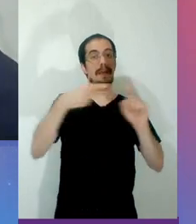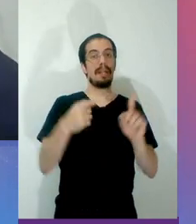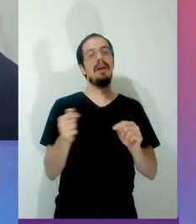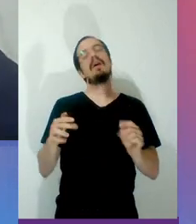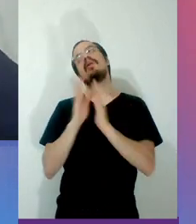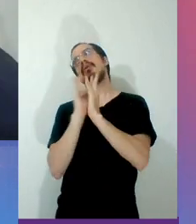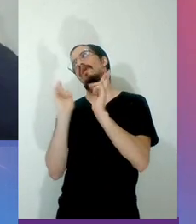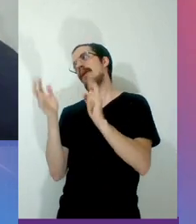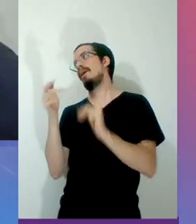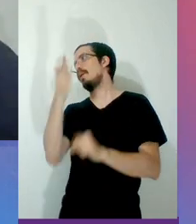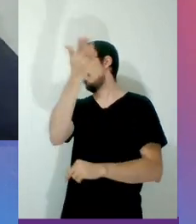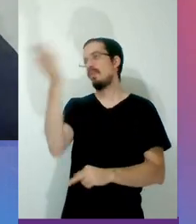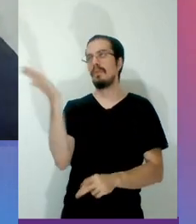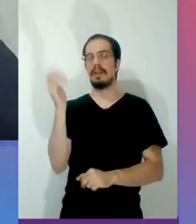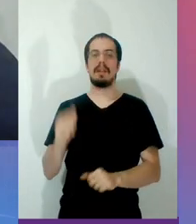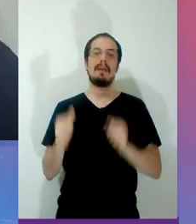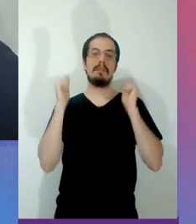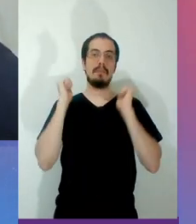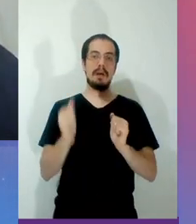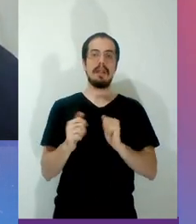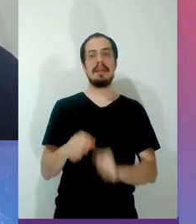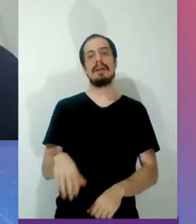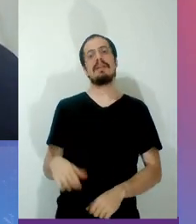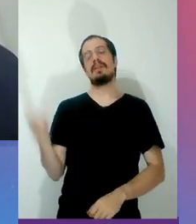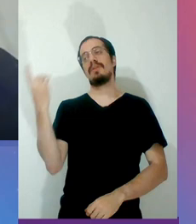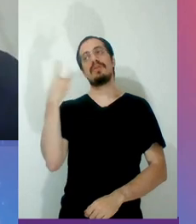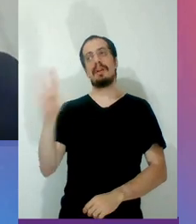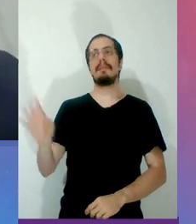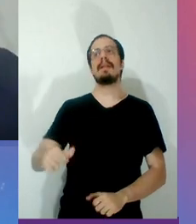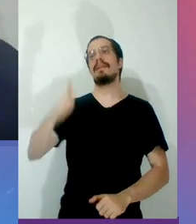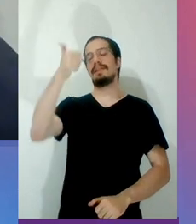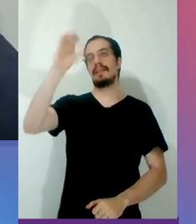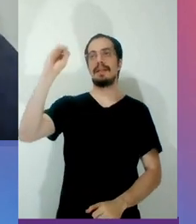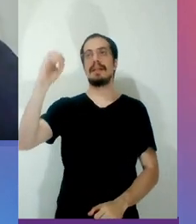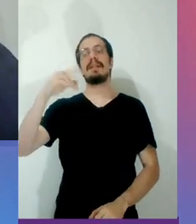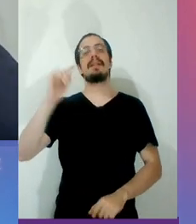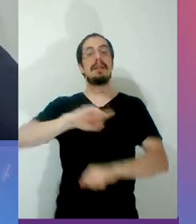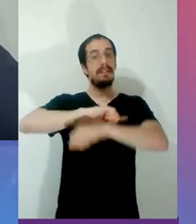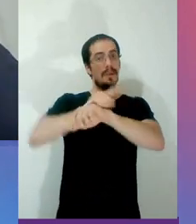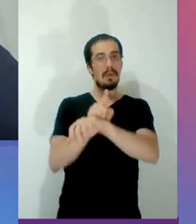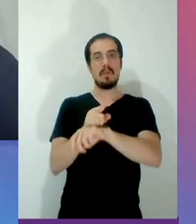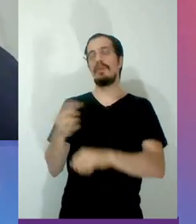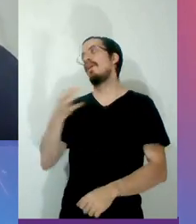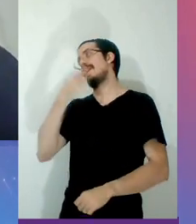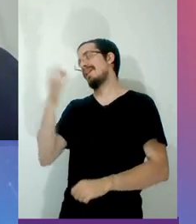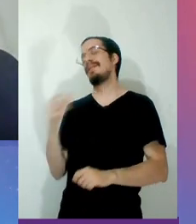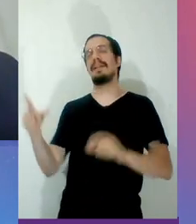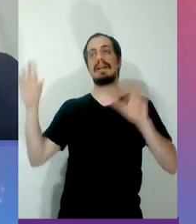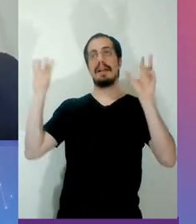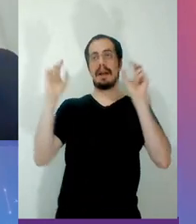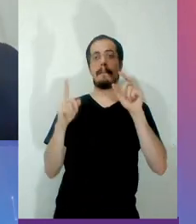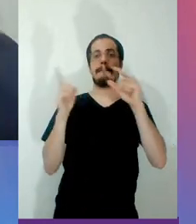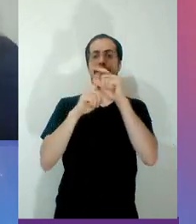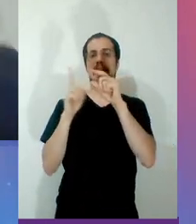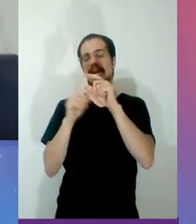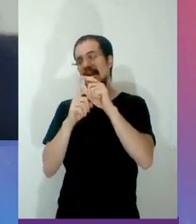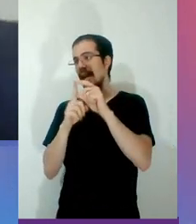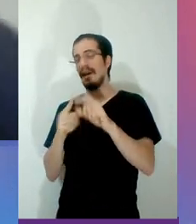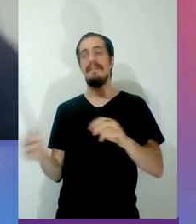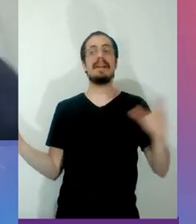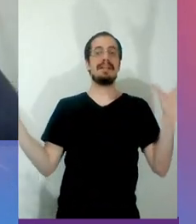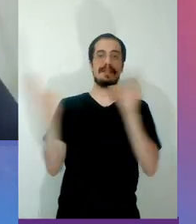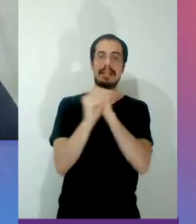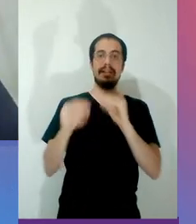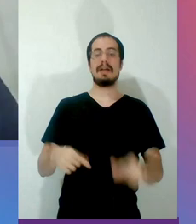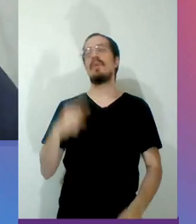a que podamos en no más de 60 segundos hacer unas palabras al cierre, un minuto, ¿cierto? El minuto